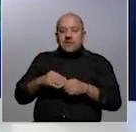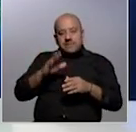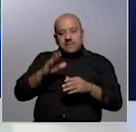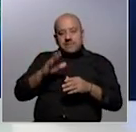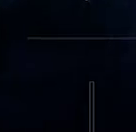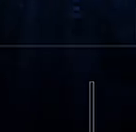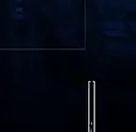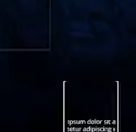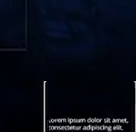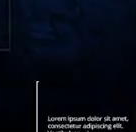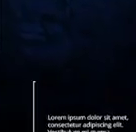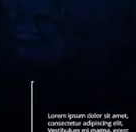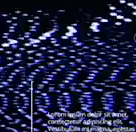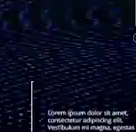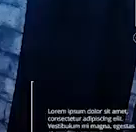oportunidad